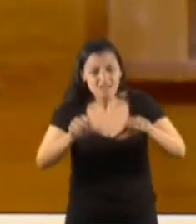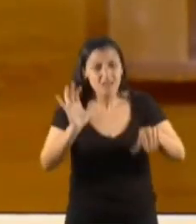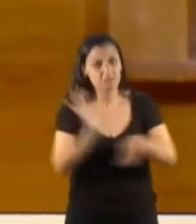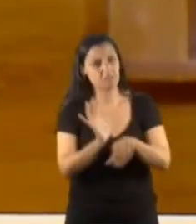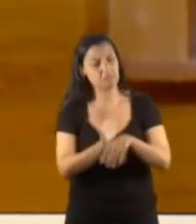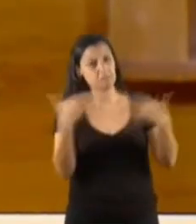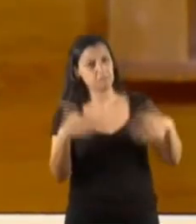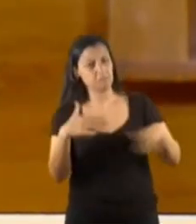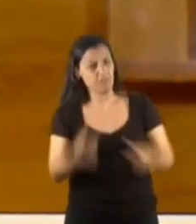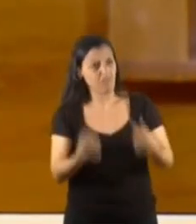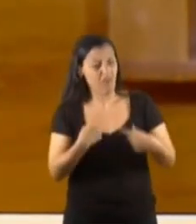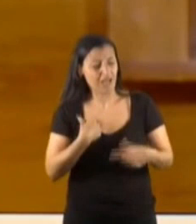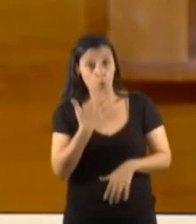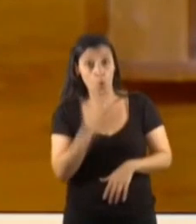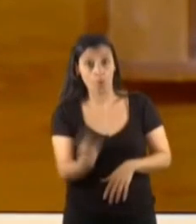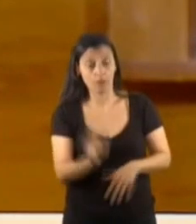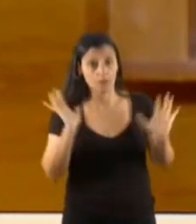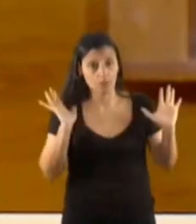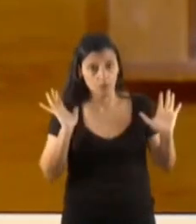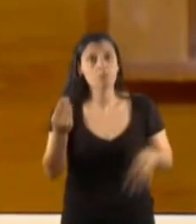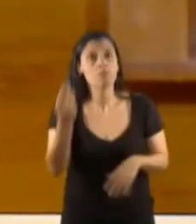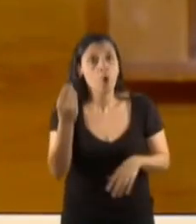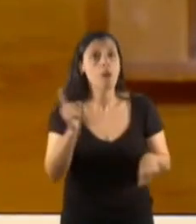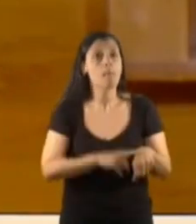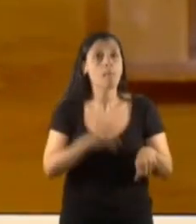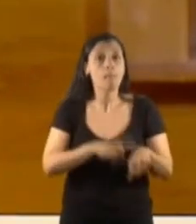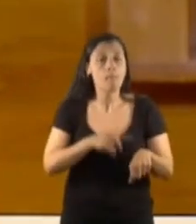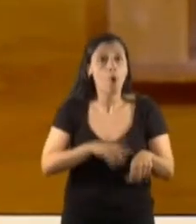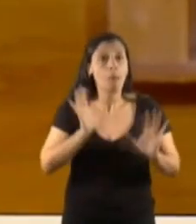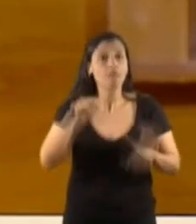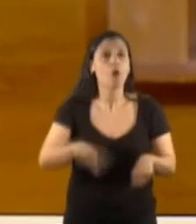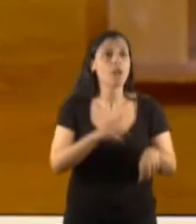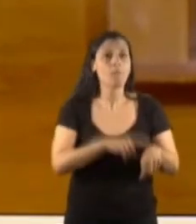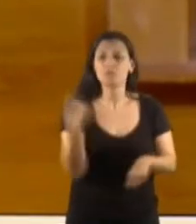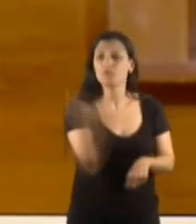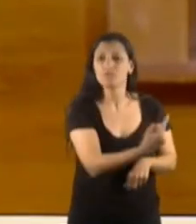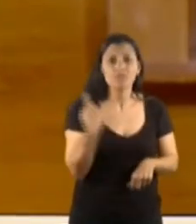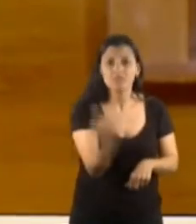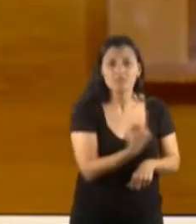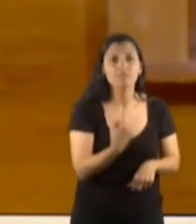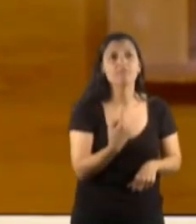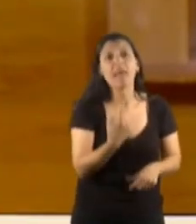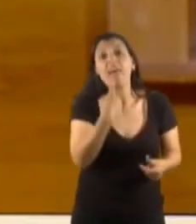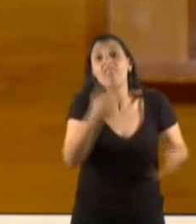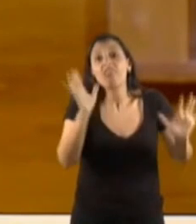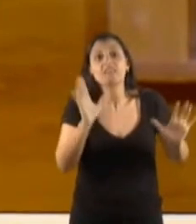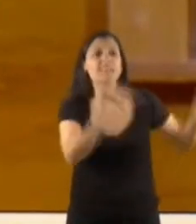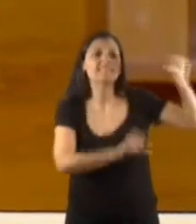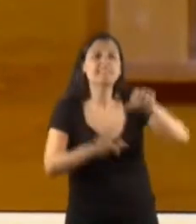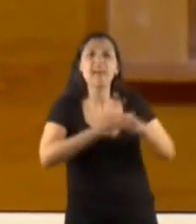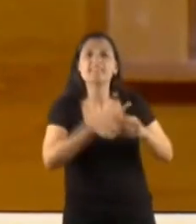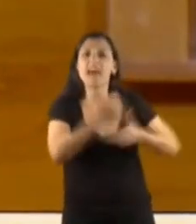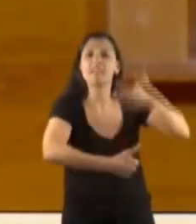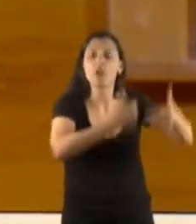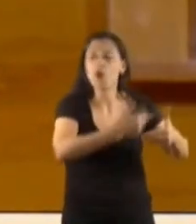me parece asombroso porque el argumento que se da por el cual nosotros no debemos desarrollar la ciencia y la tecnología es que